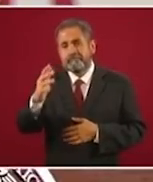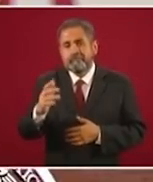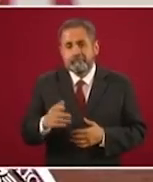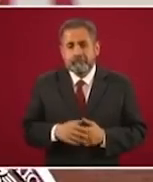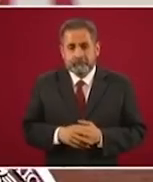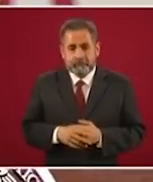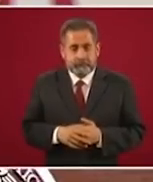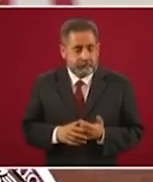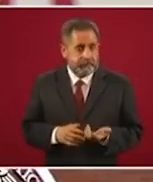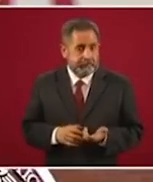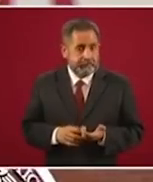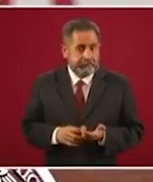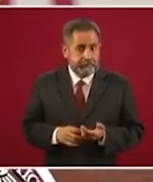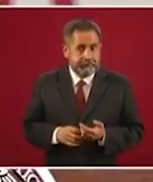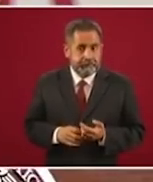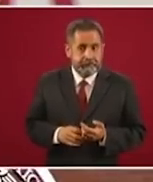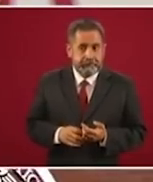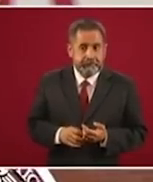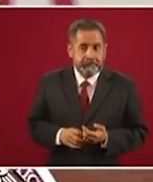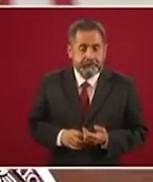hay